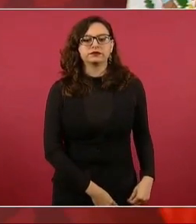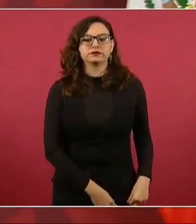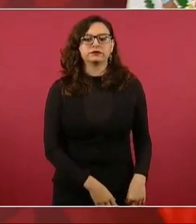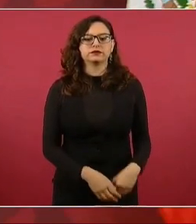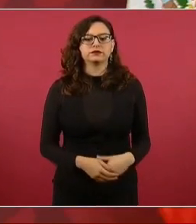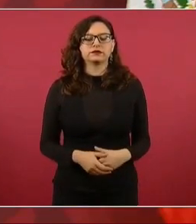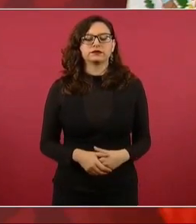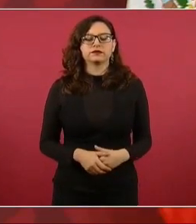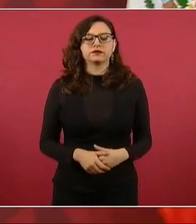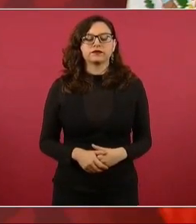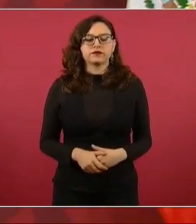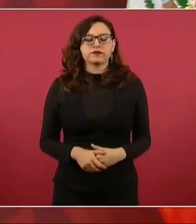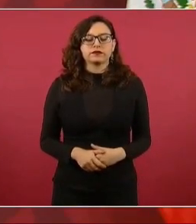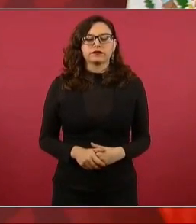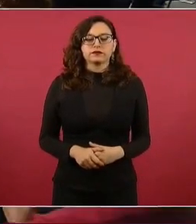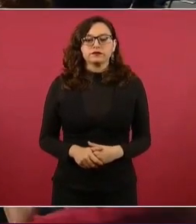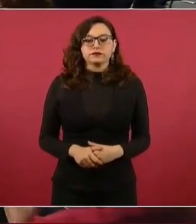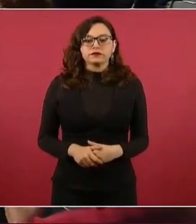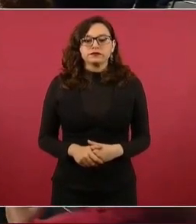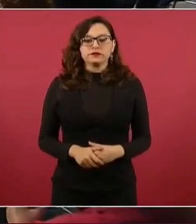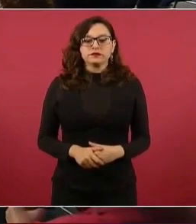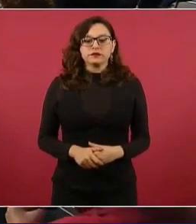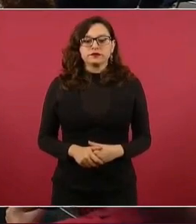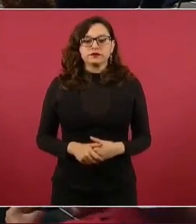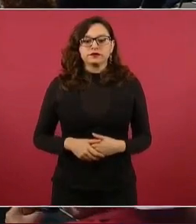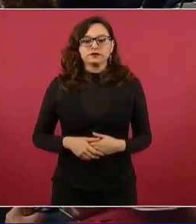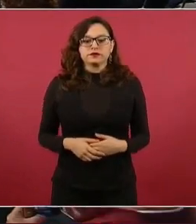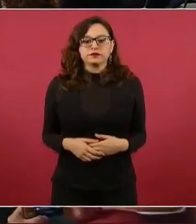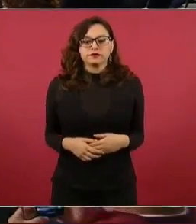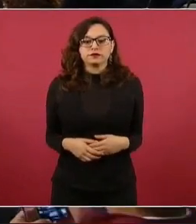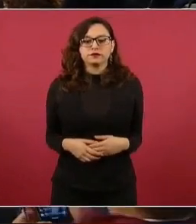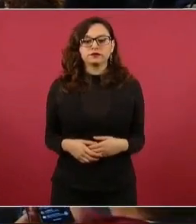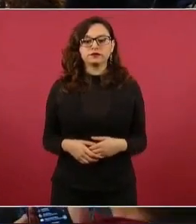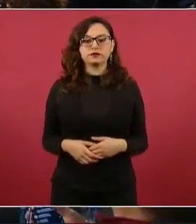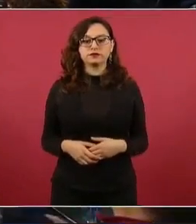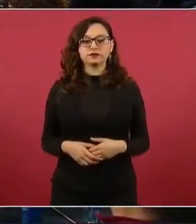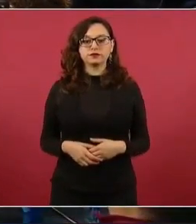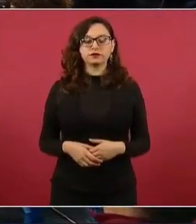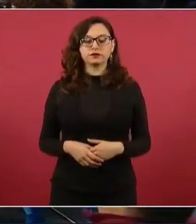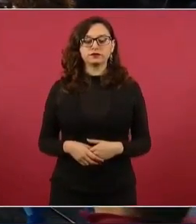Ustedes saben que cuando los revolucionarios llegaban a las haciendas y le